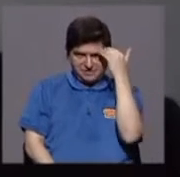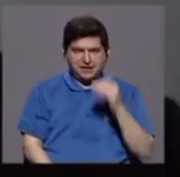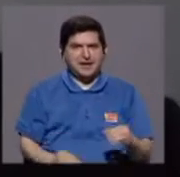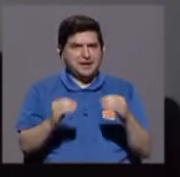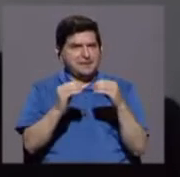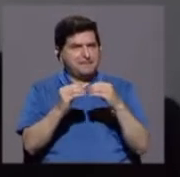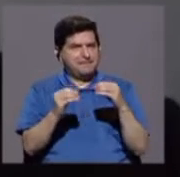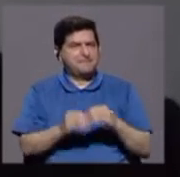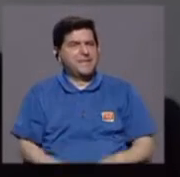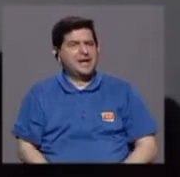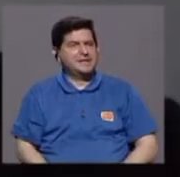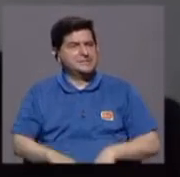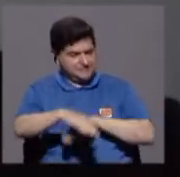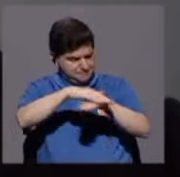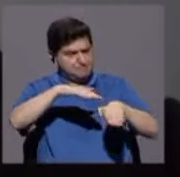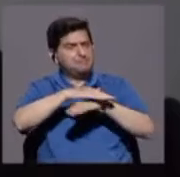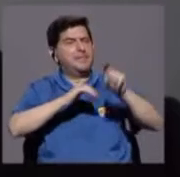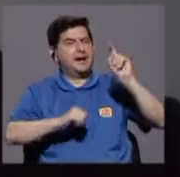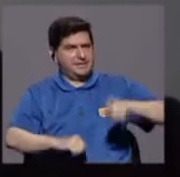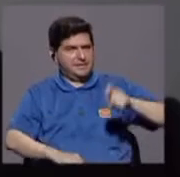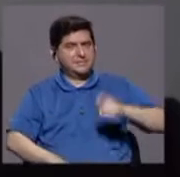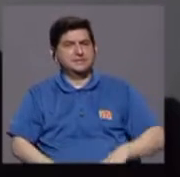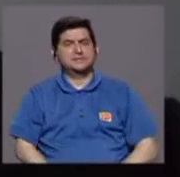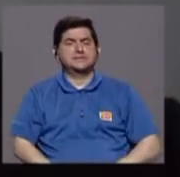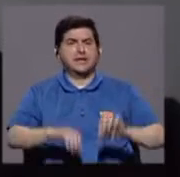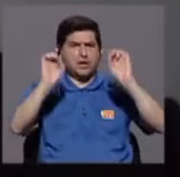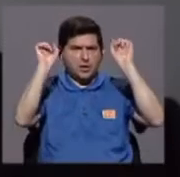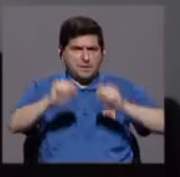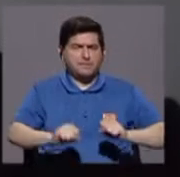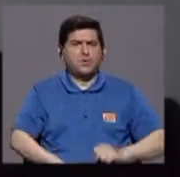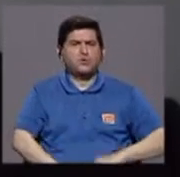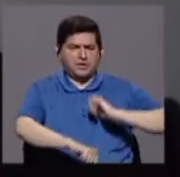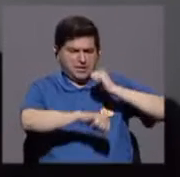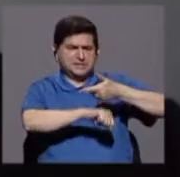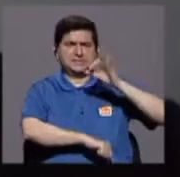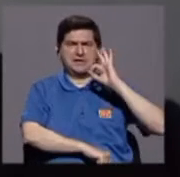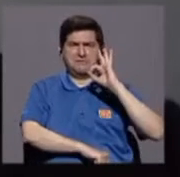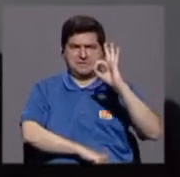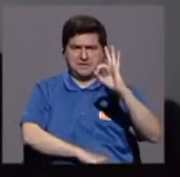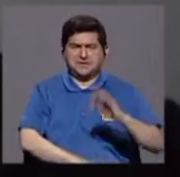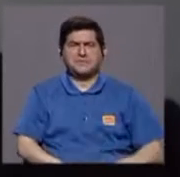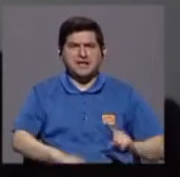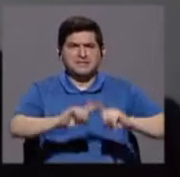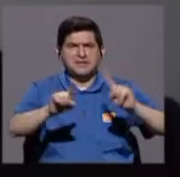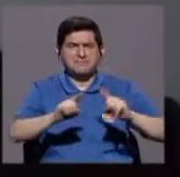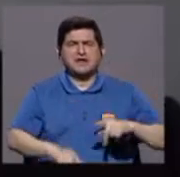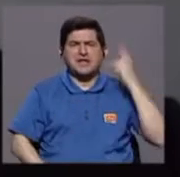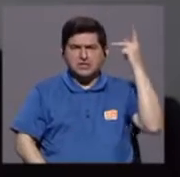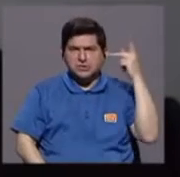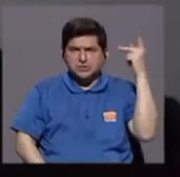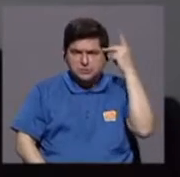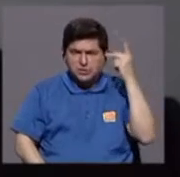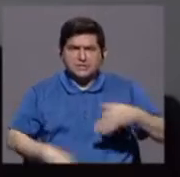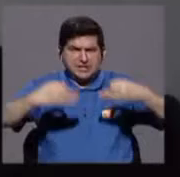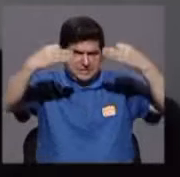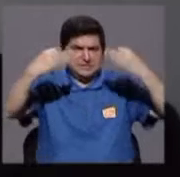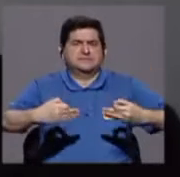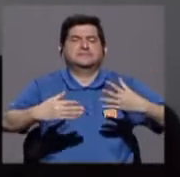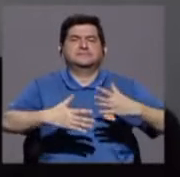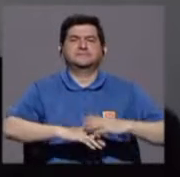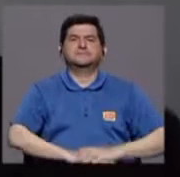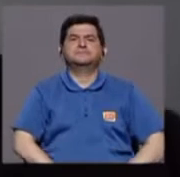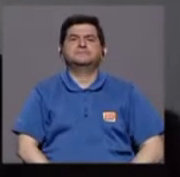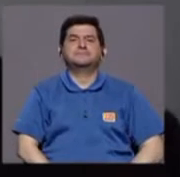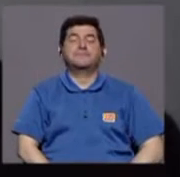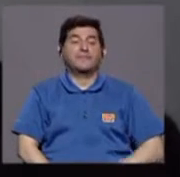duro que eso, ¿verdad? Para hacer bien, formular bien las medidas y las políticas que se formulan, ¿verdad? Entonces,